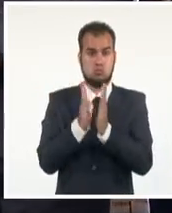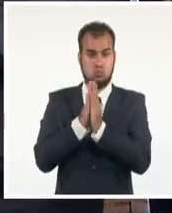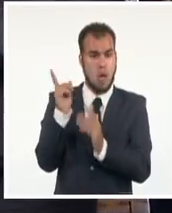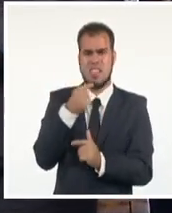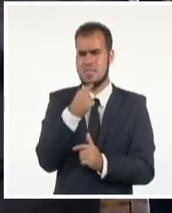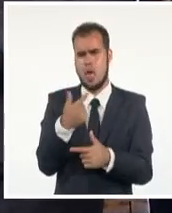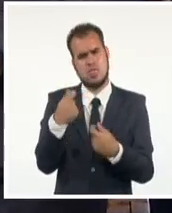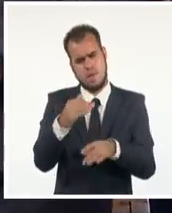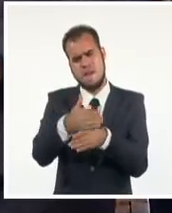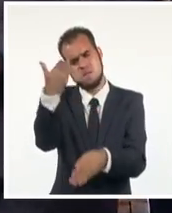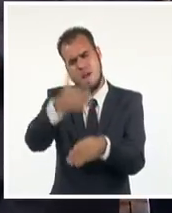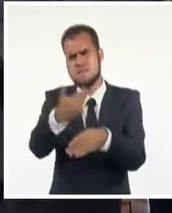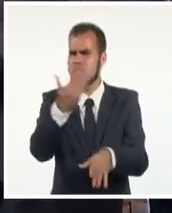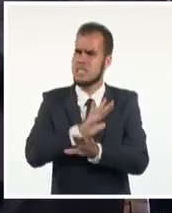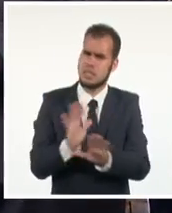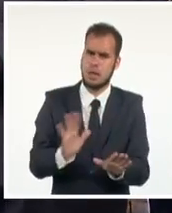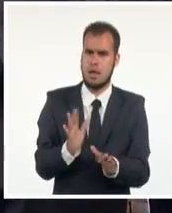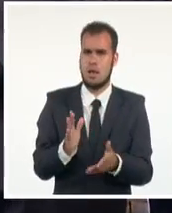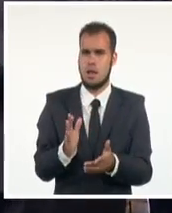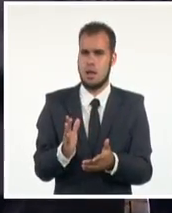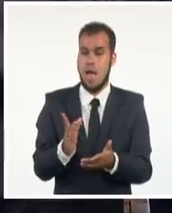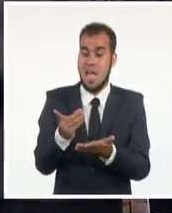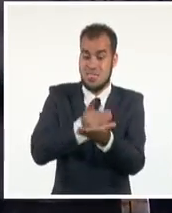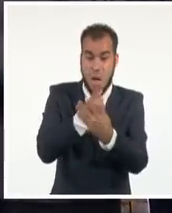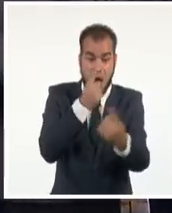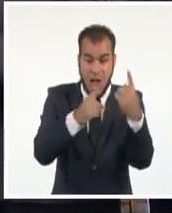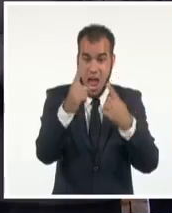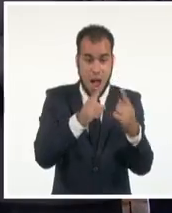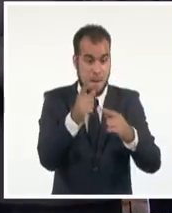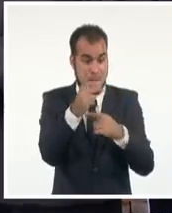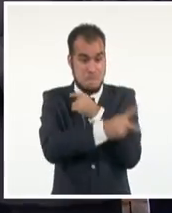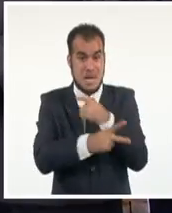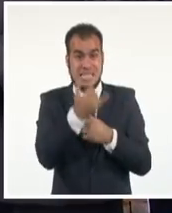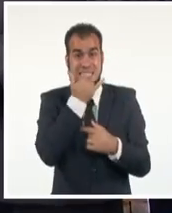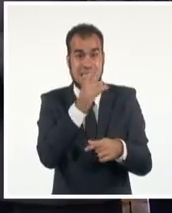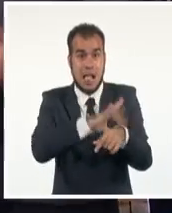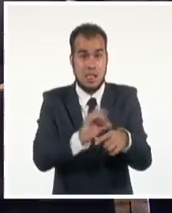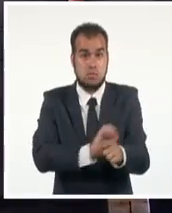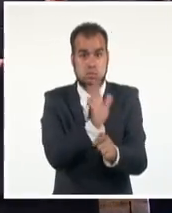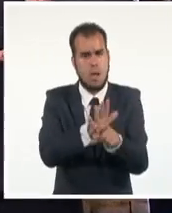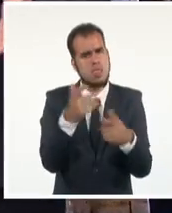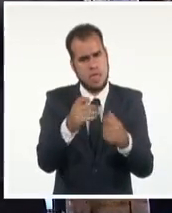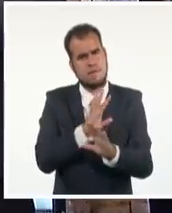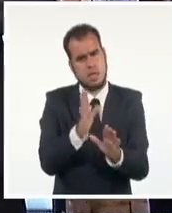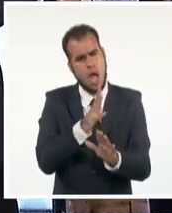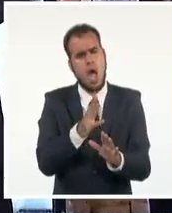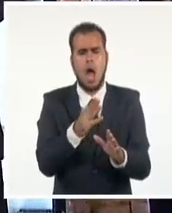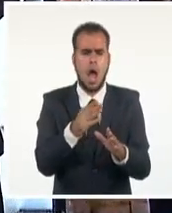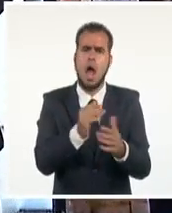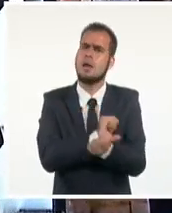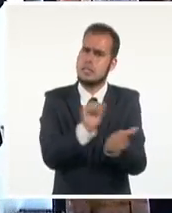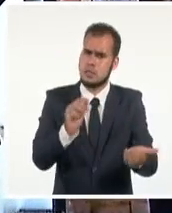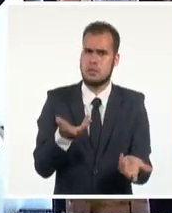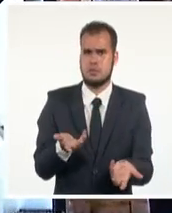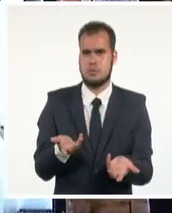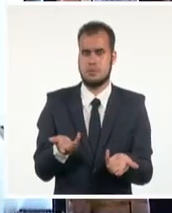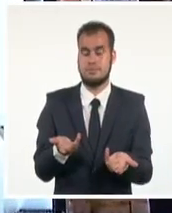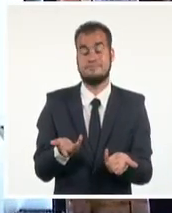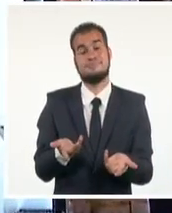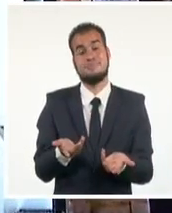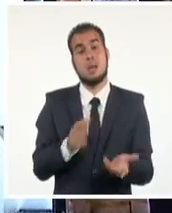si la solidaridad proviene de la sociedad civil, o si es institucional, o si nació al amparo de una publicación en Facebook que